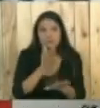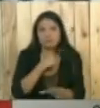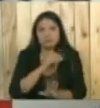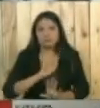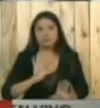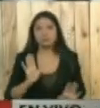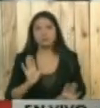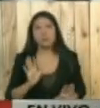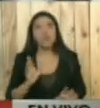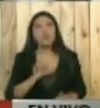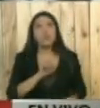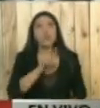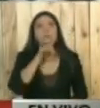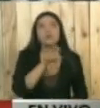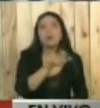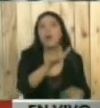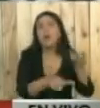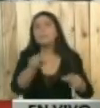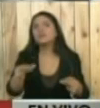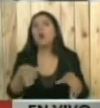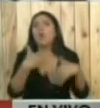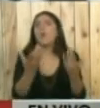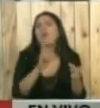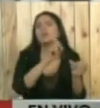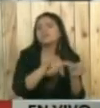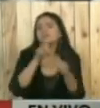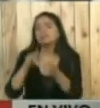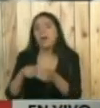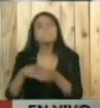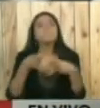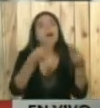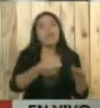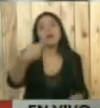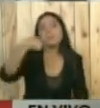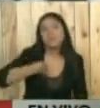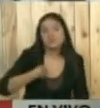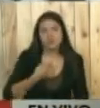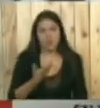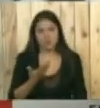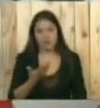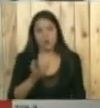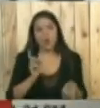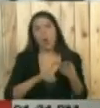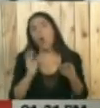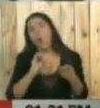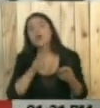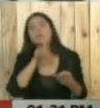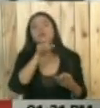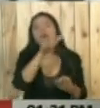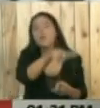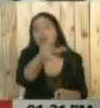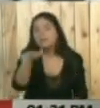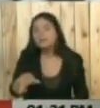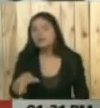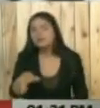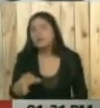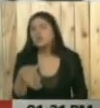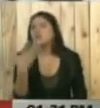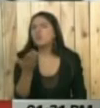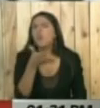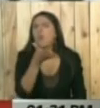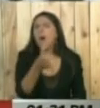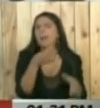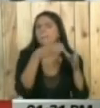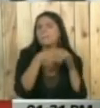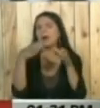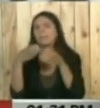No le preguntamos a la gente de qué partido es para darle una pensión. No le preguntamos a la gente de qué partido es para